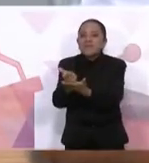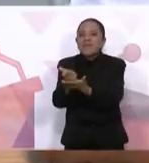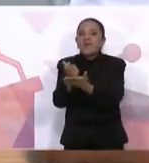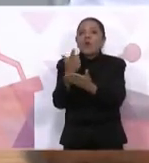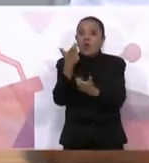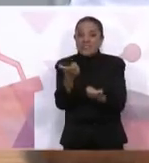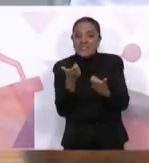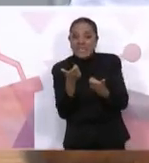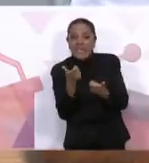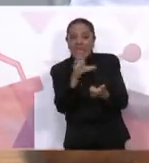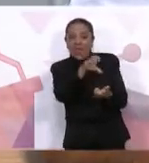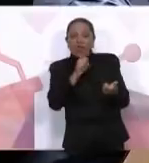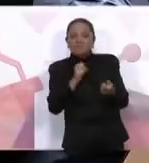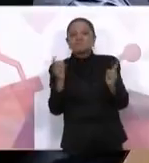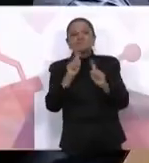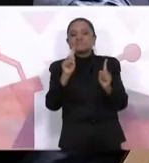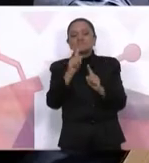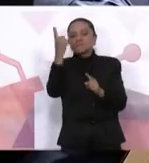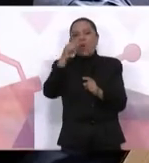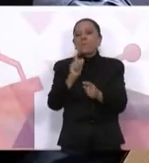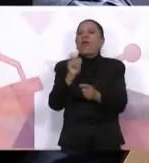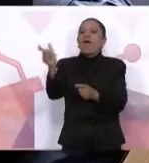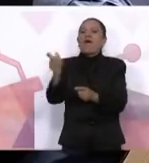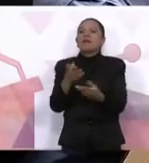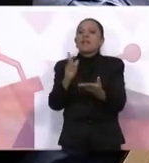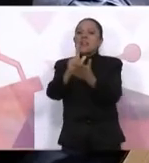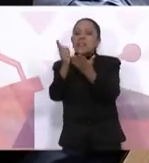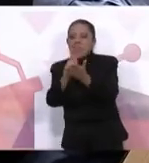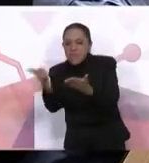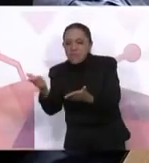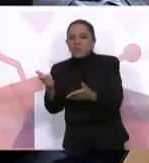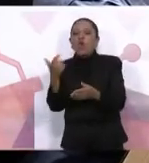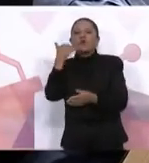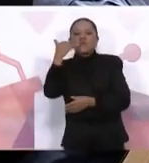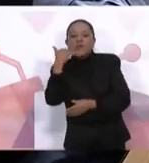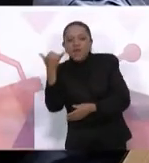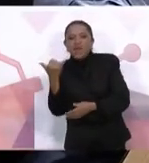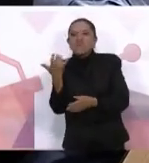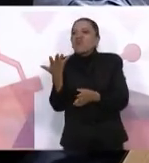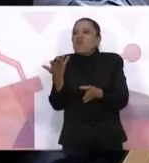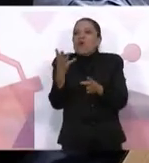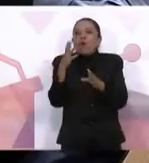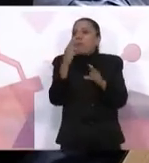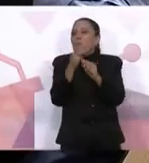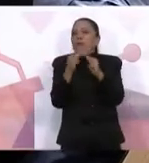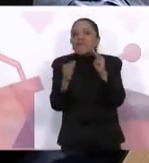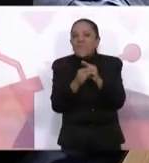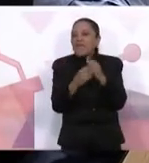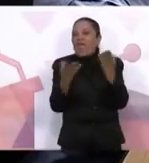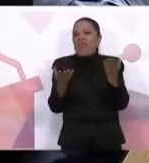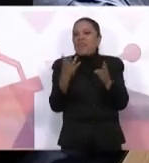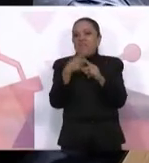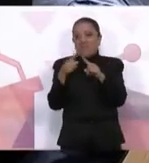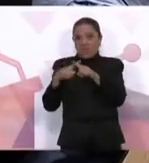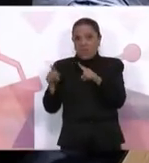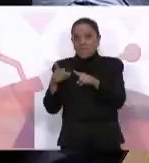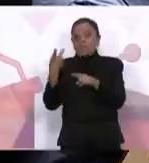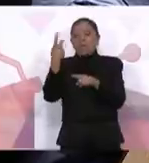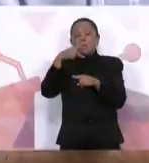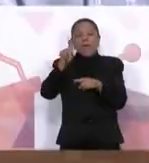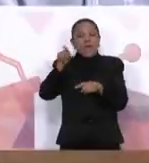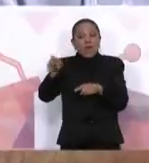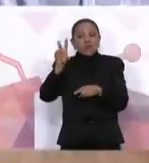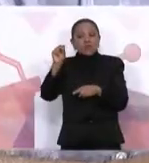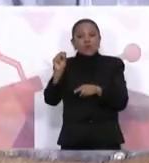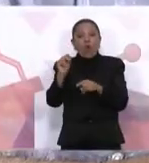el material didáctico que requieran los muchachos de la condición va a ser que no reprueben este dinero se utiliza para que muchos